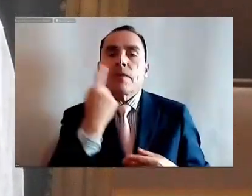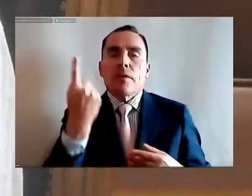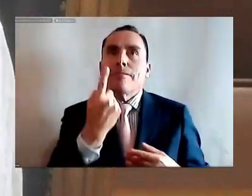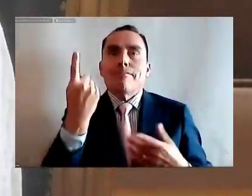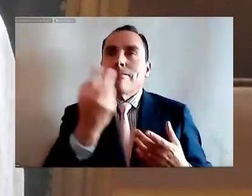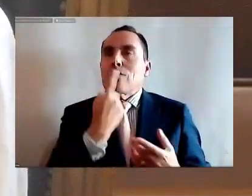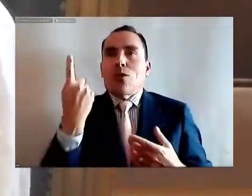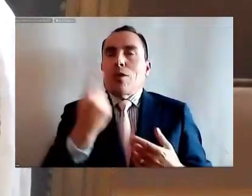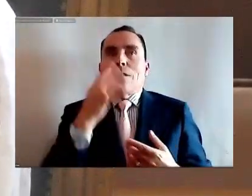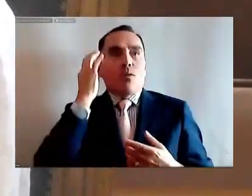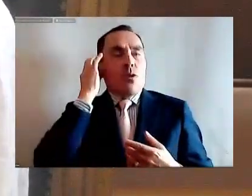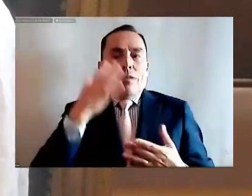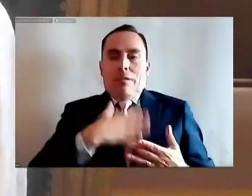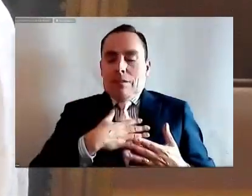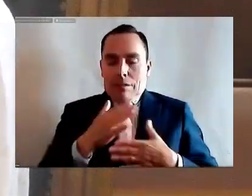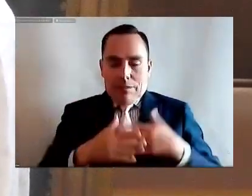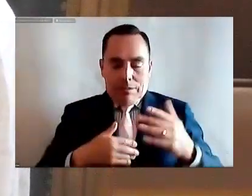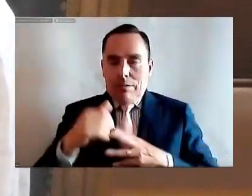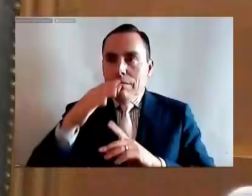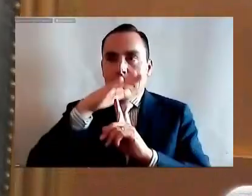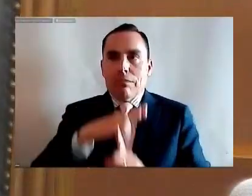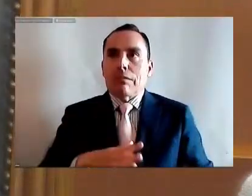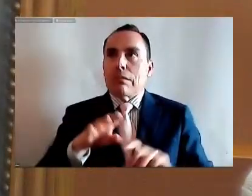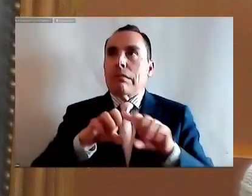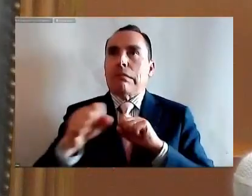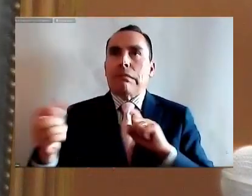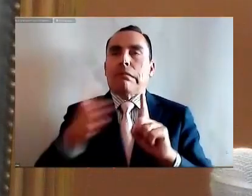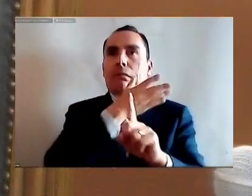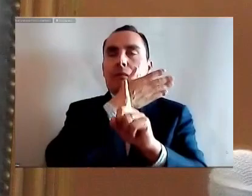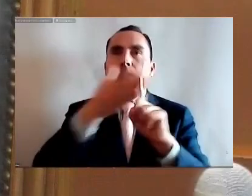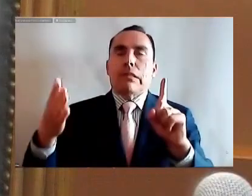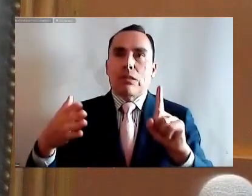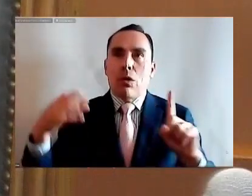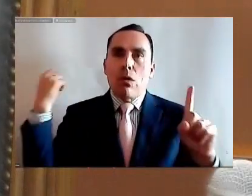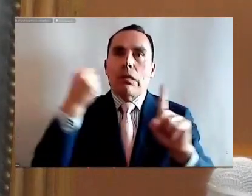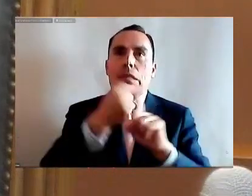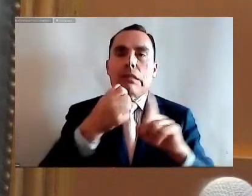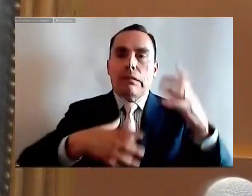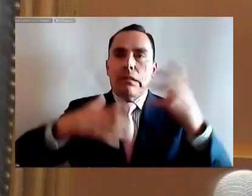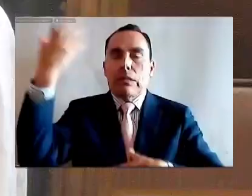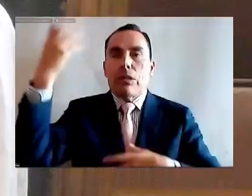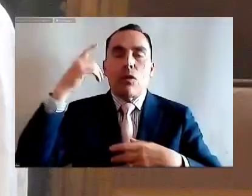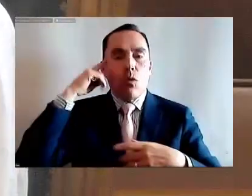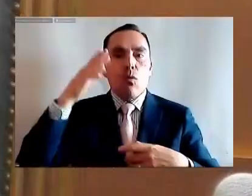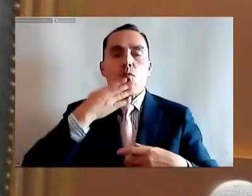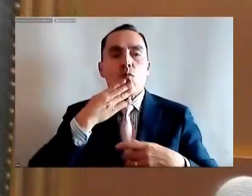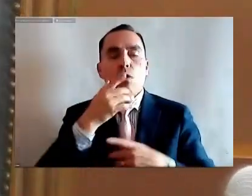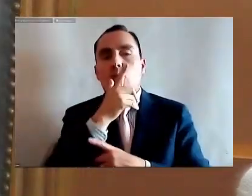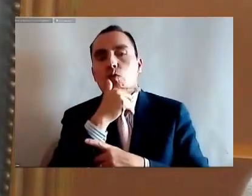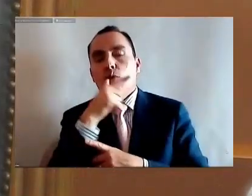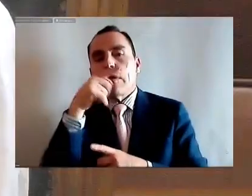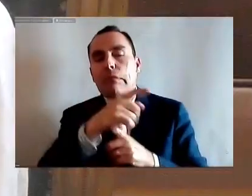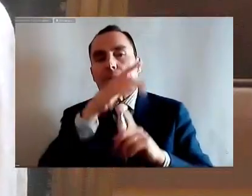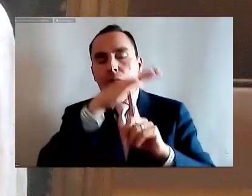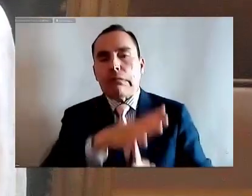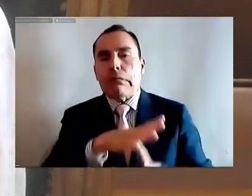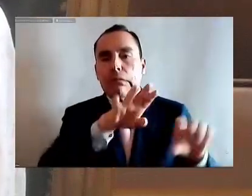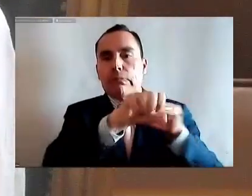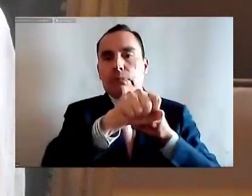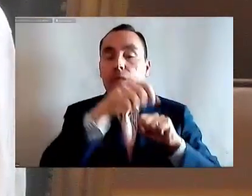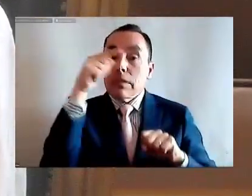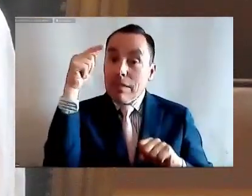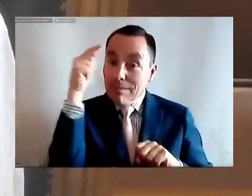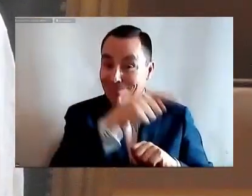padece discriminación y violencia, donde se replican sesgos, brechas y estereotipos de género, donde en